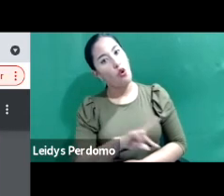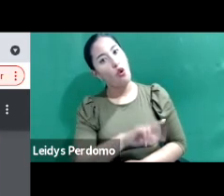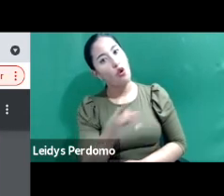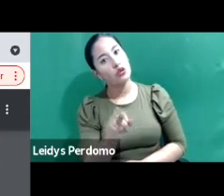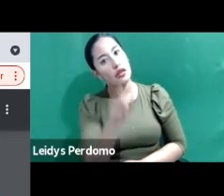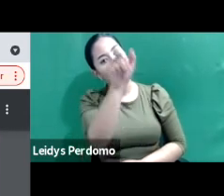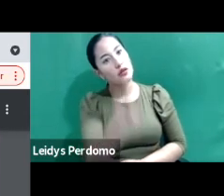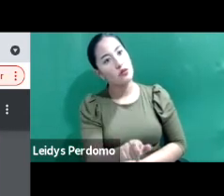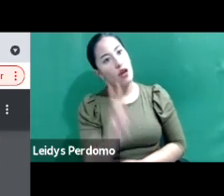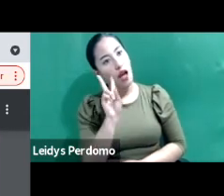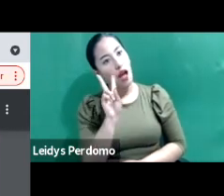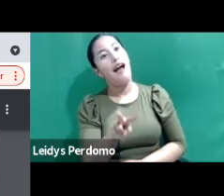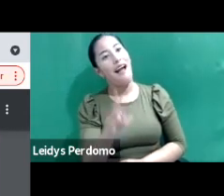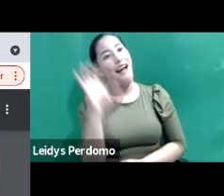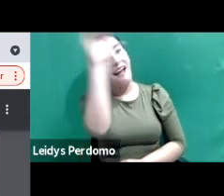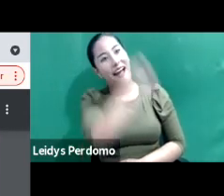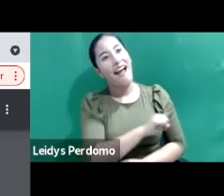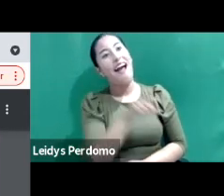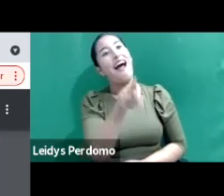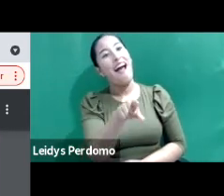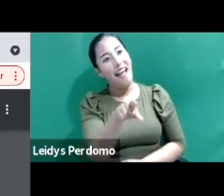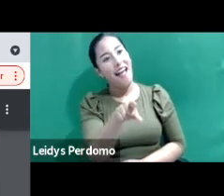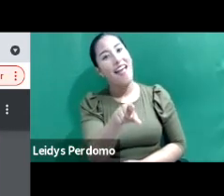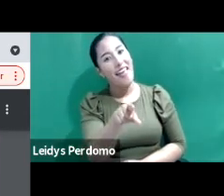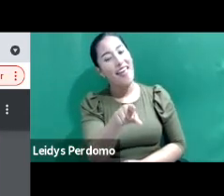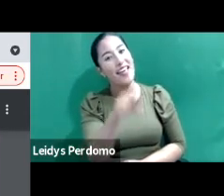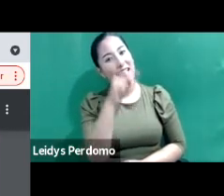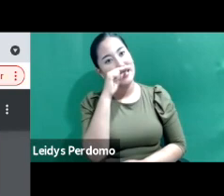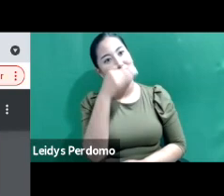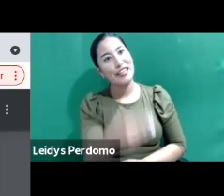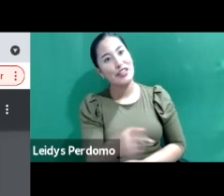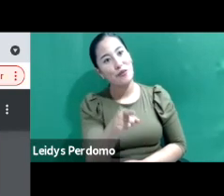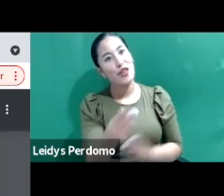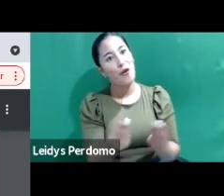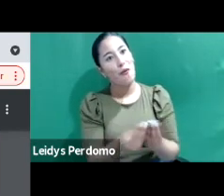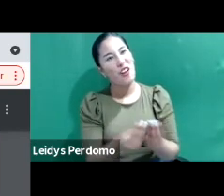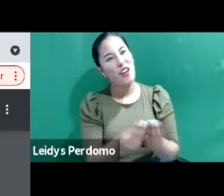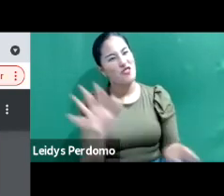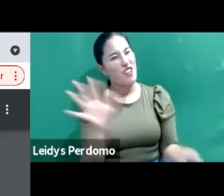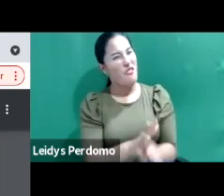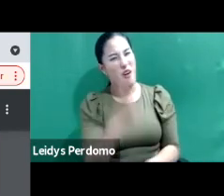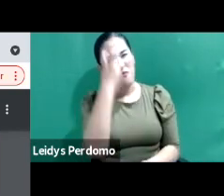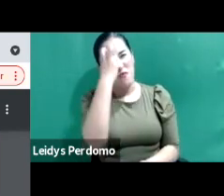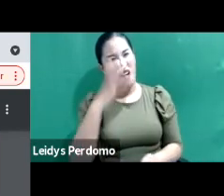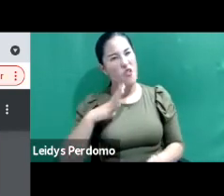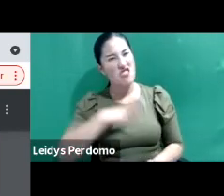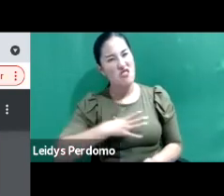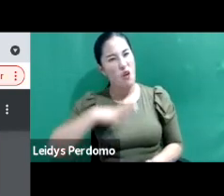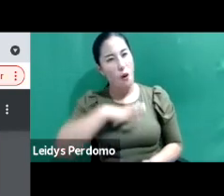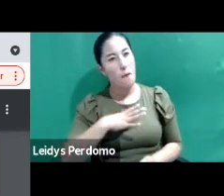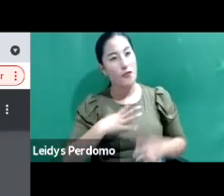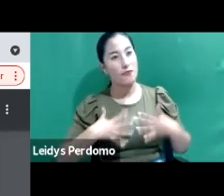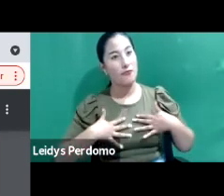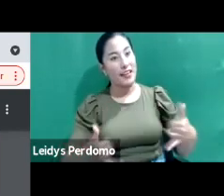predicción. Si el niño aprende y observa que el otro niño tiene ira o está molesto o está bravo o lo que sea, pues seguramente